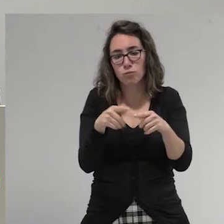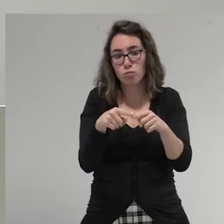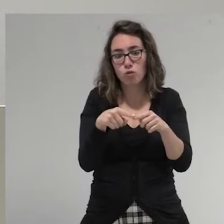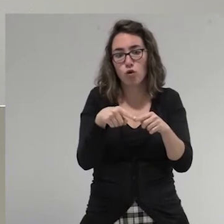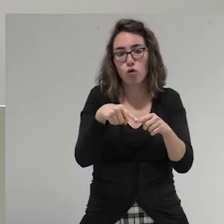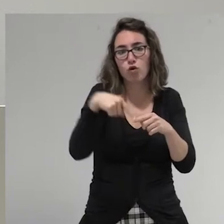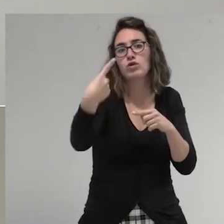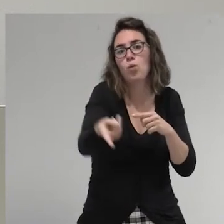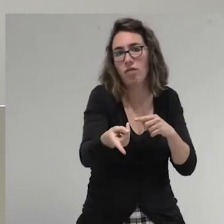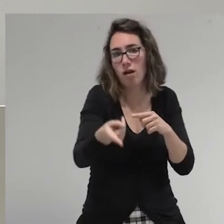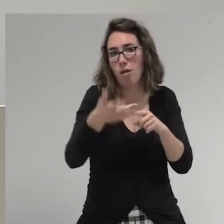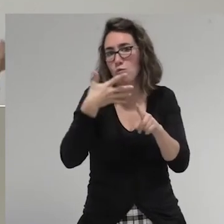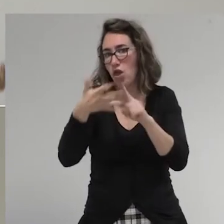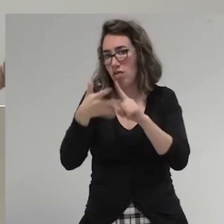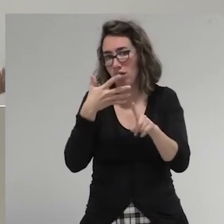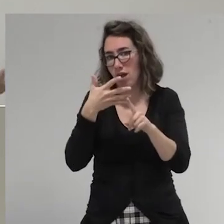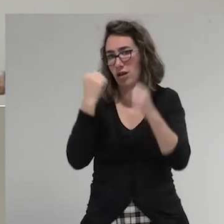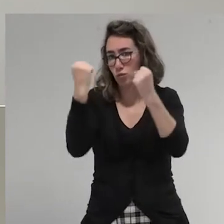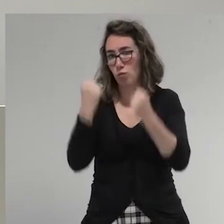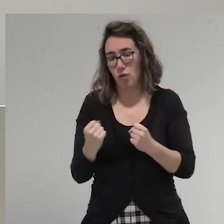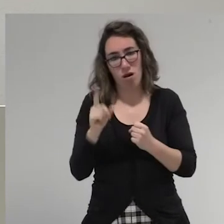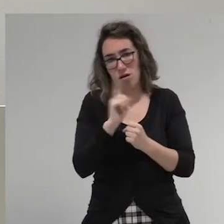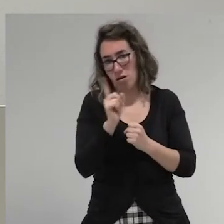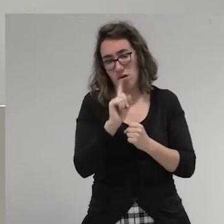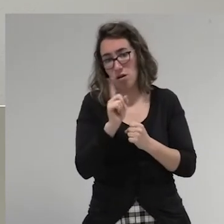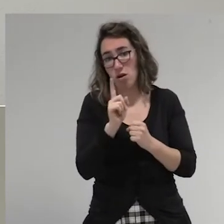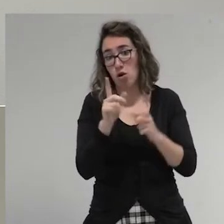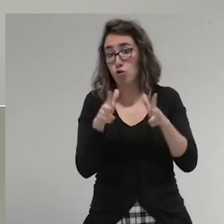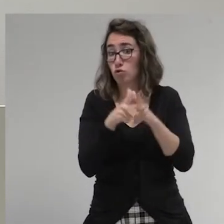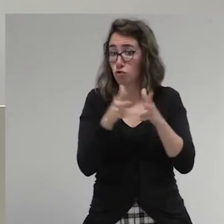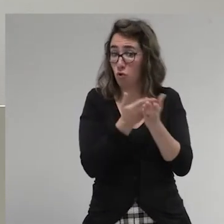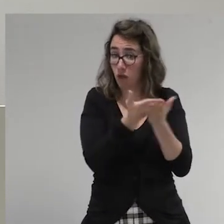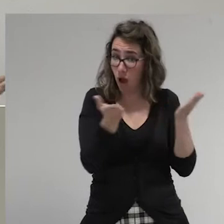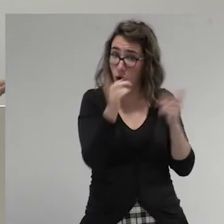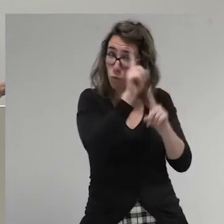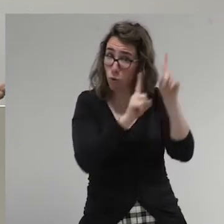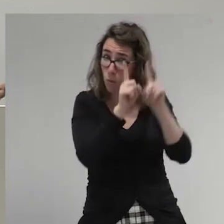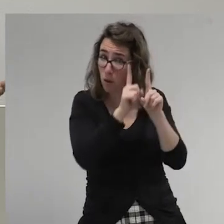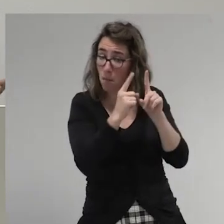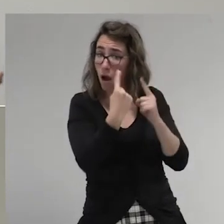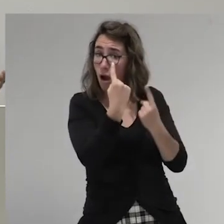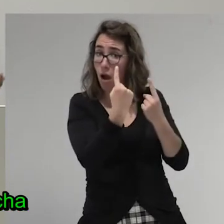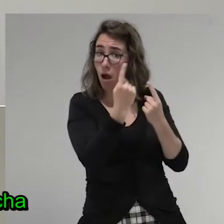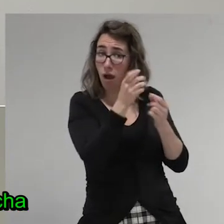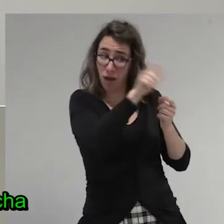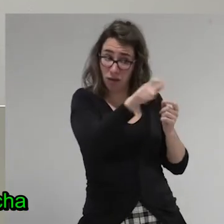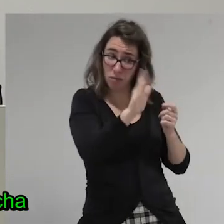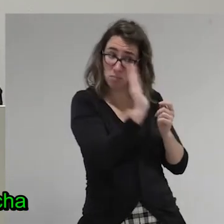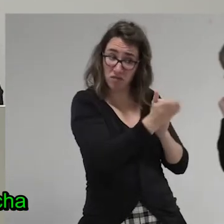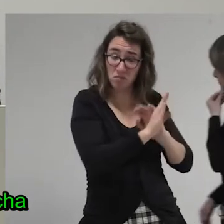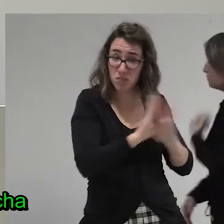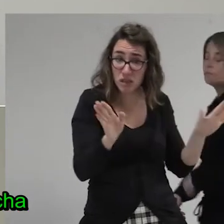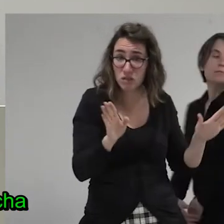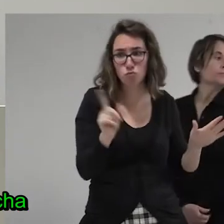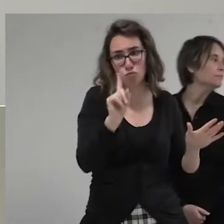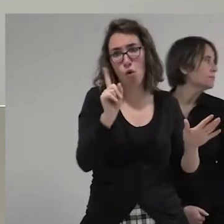institucional. O sea, que la problemática social no solo te pasa con esa gente, estoy segura. A mí me pasa más